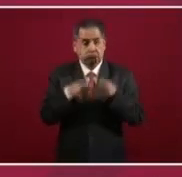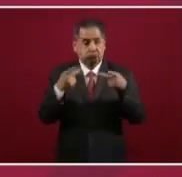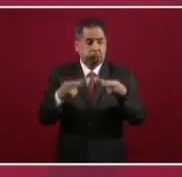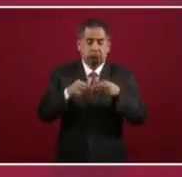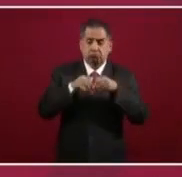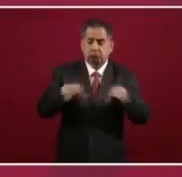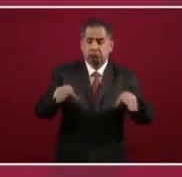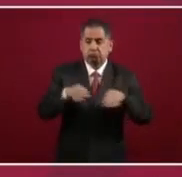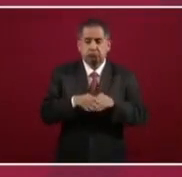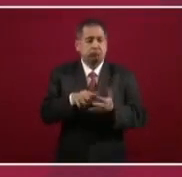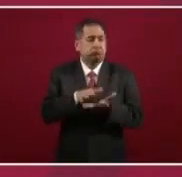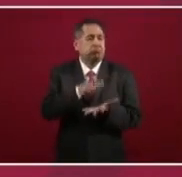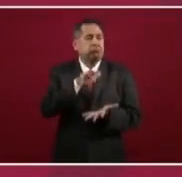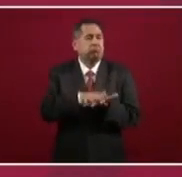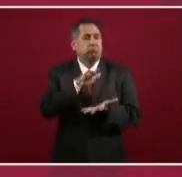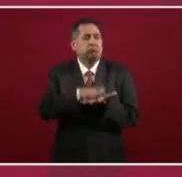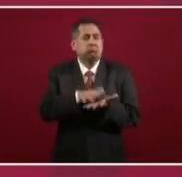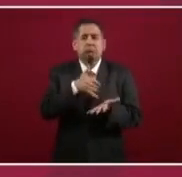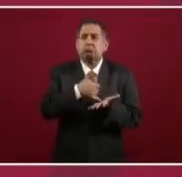se tiraban